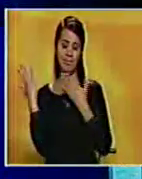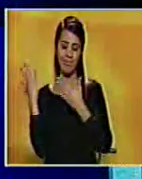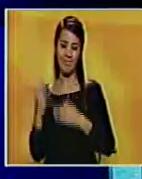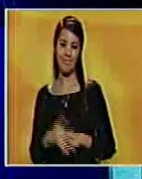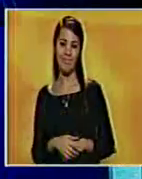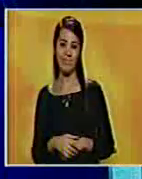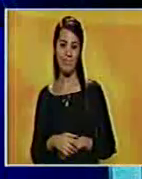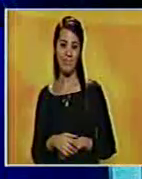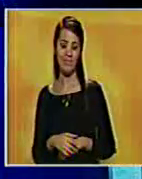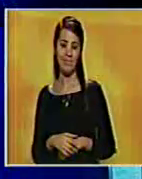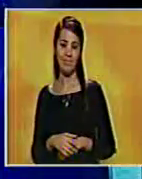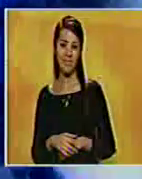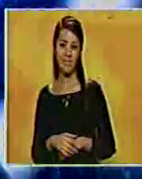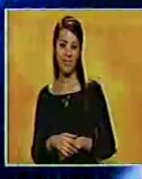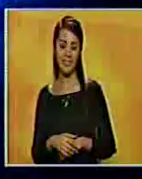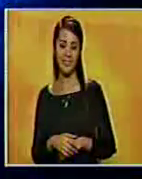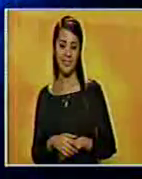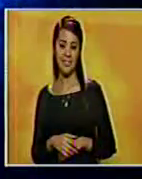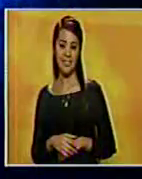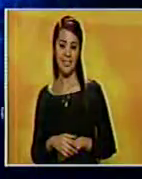de vida y salud